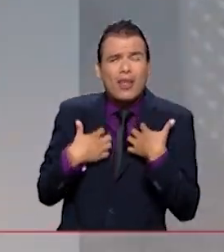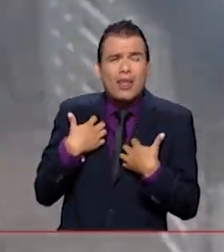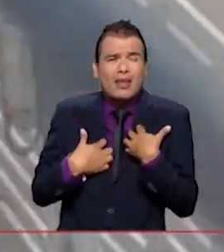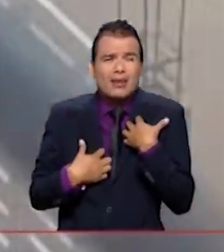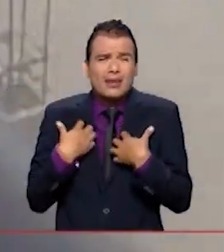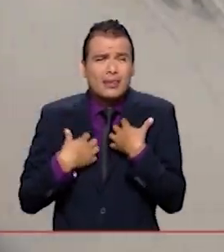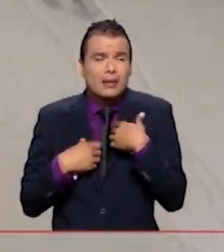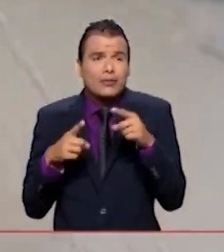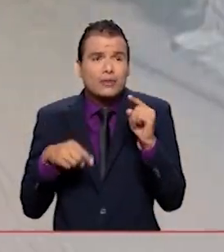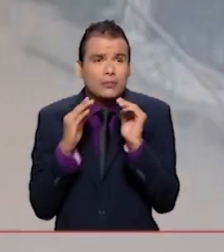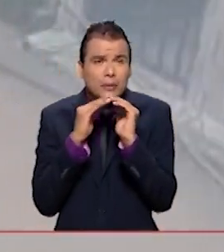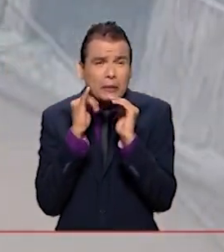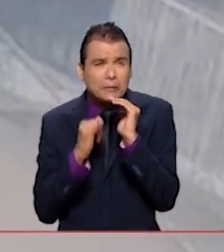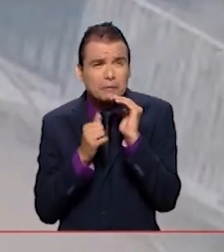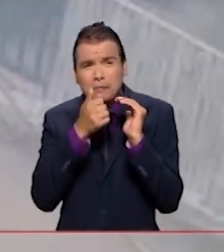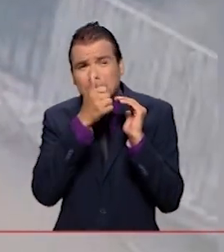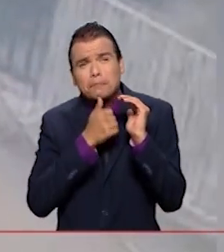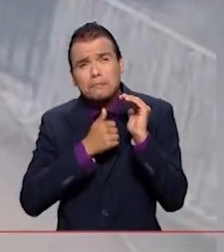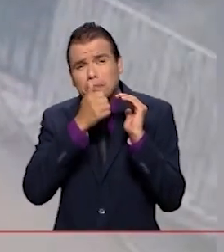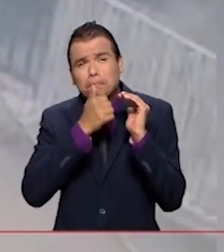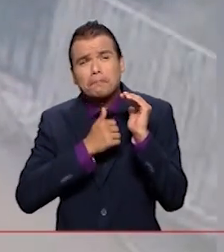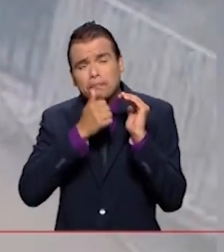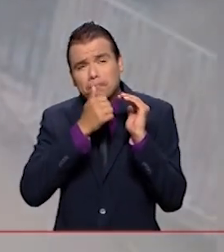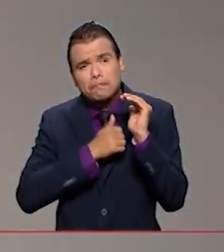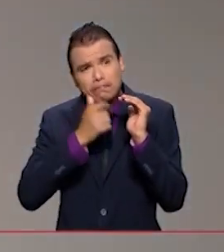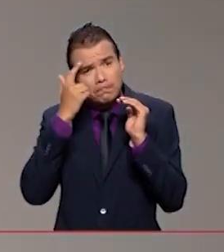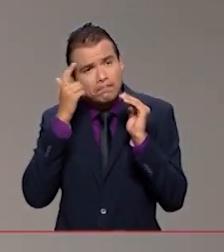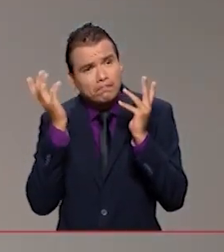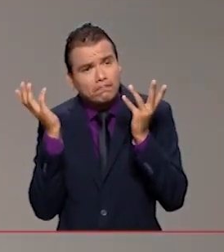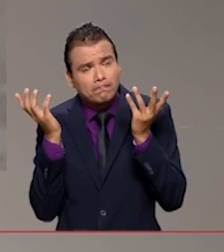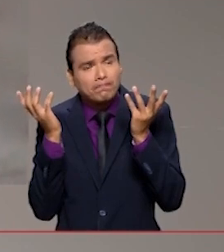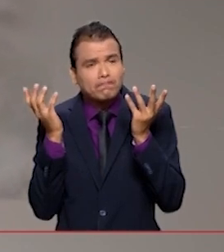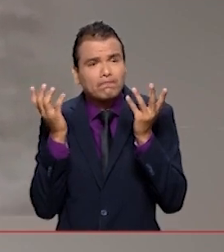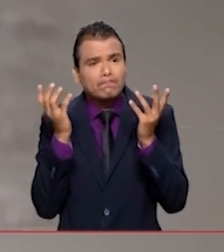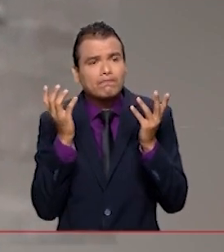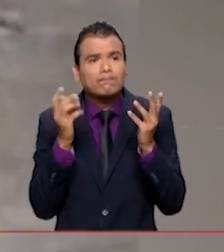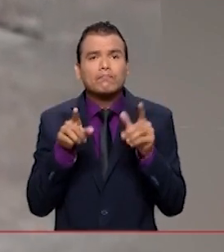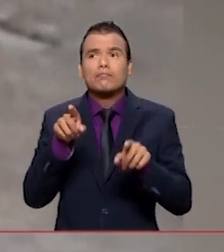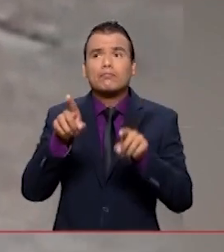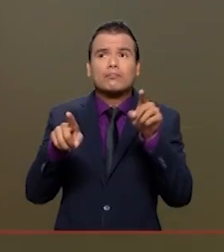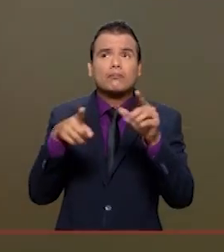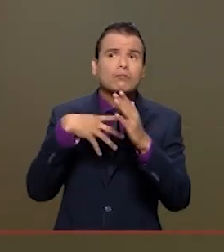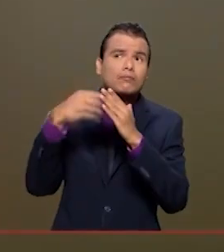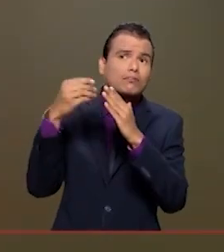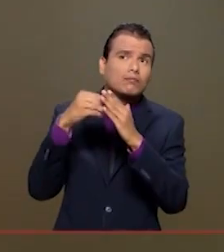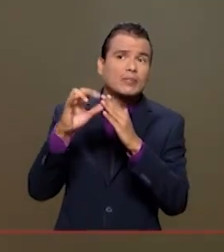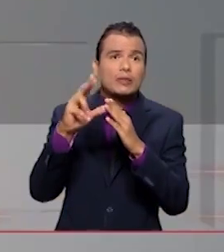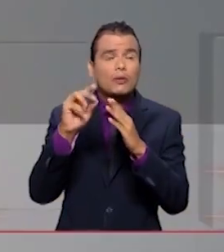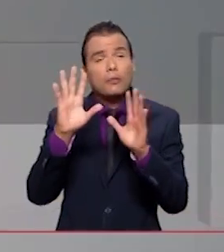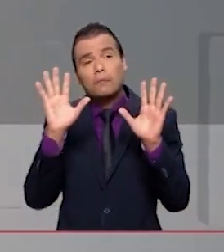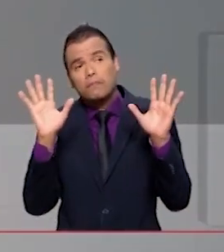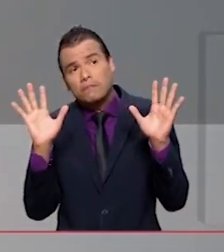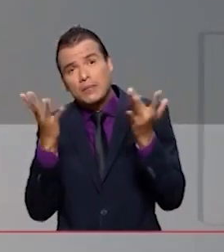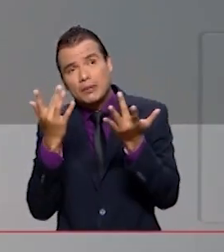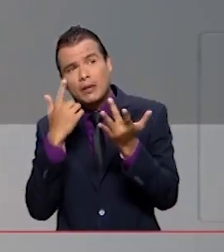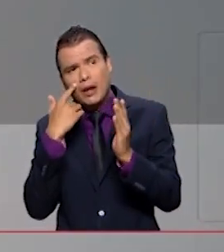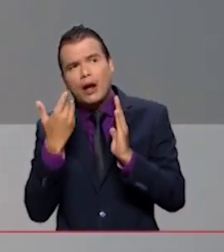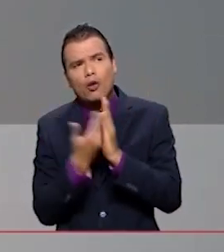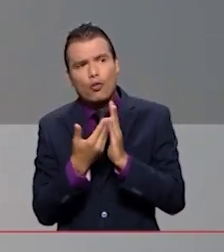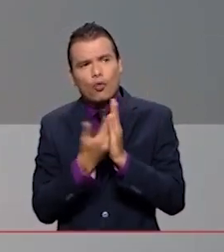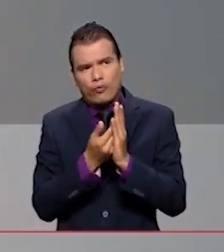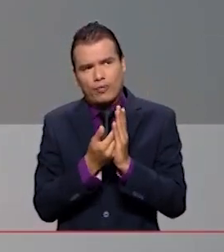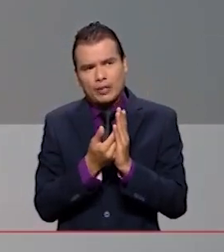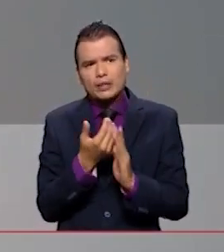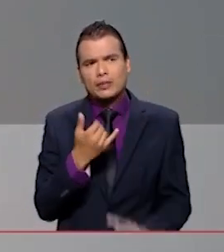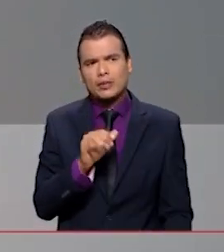familias permanezcan confinadas, mientras que se busca determinar si otras han comenzado a desplazarse. La situación